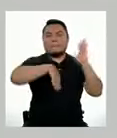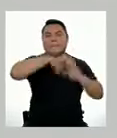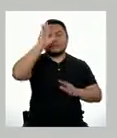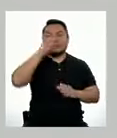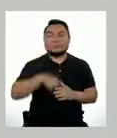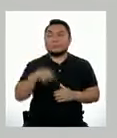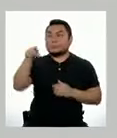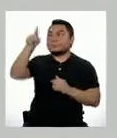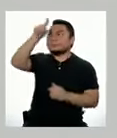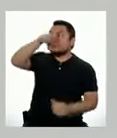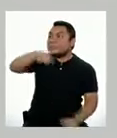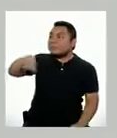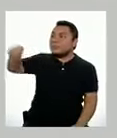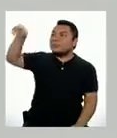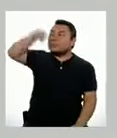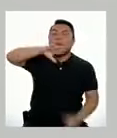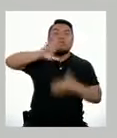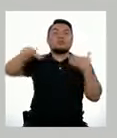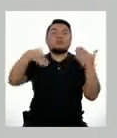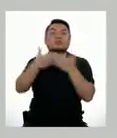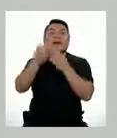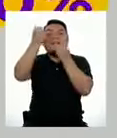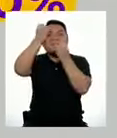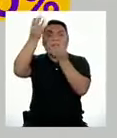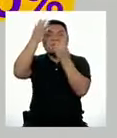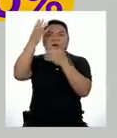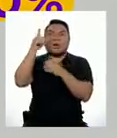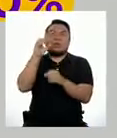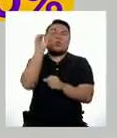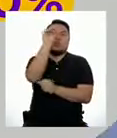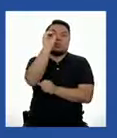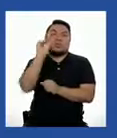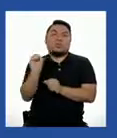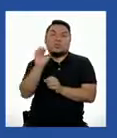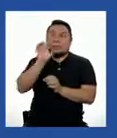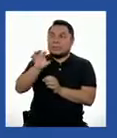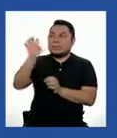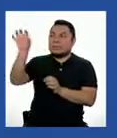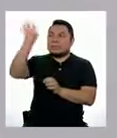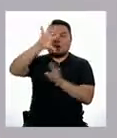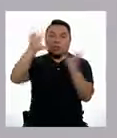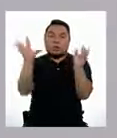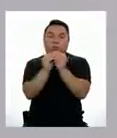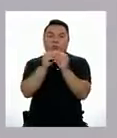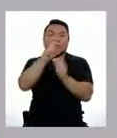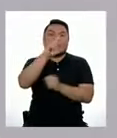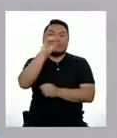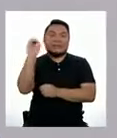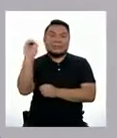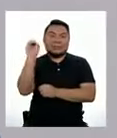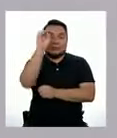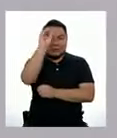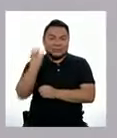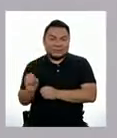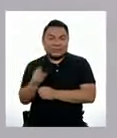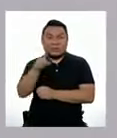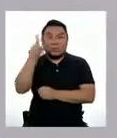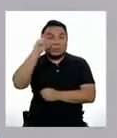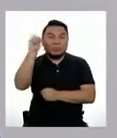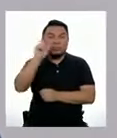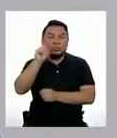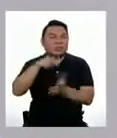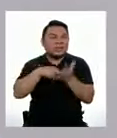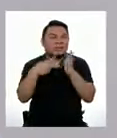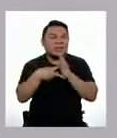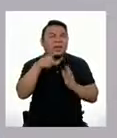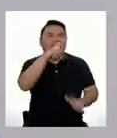gráfico circular, todos los porcentajes que tienen los sectores deben sumar 100%. Si aún no conoces qué son los porcentajes,